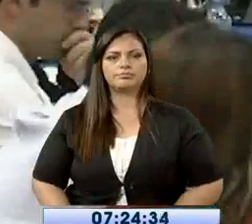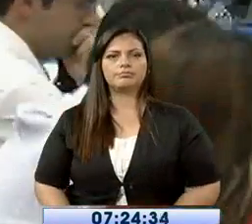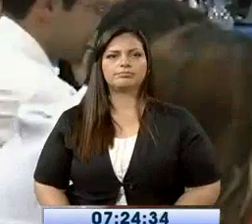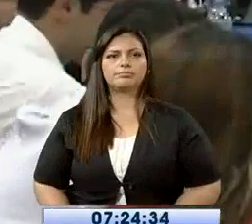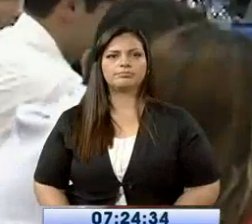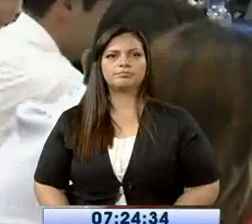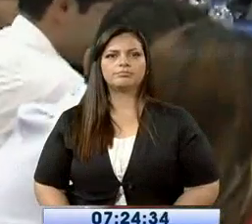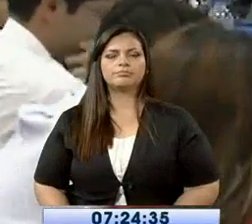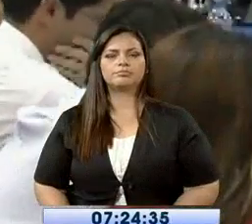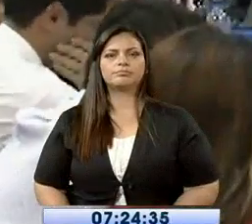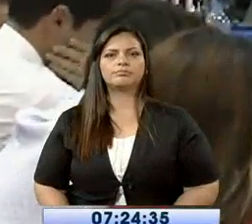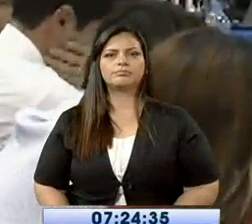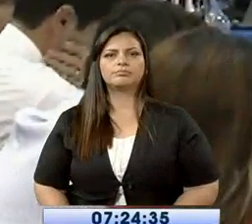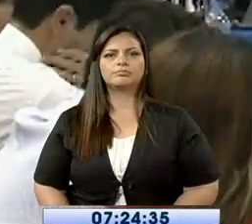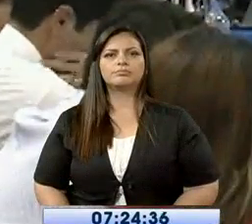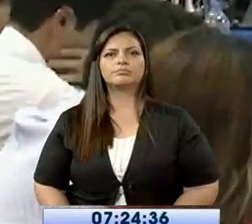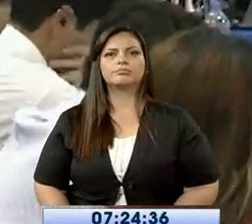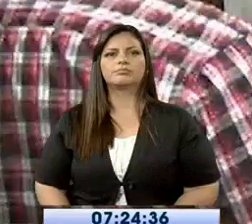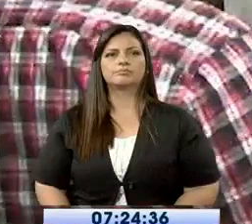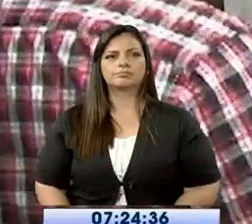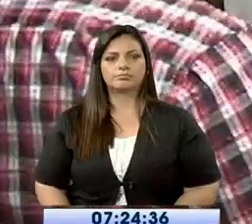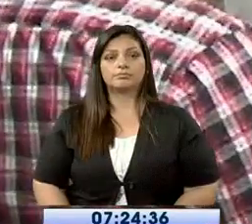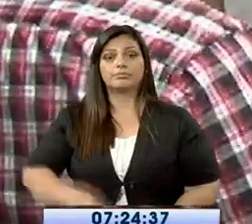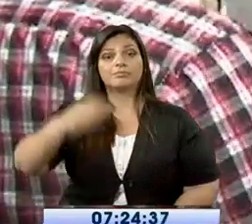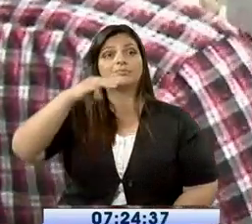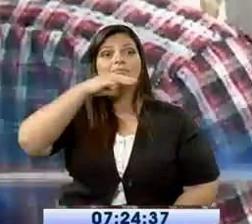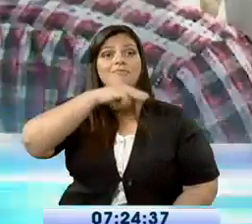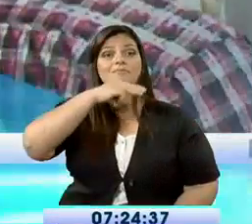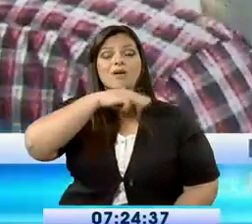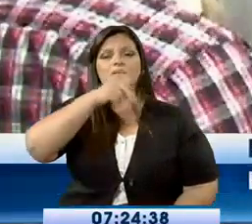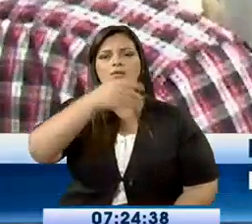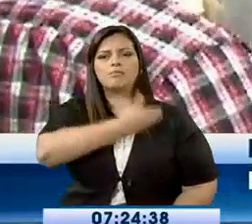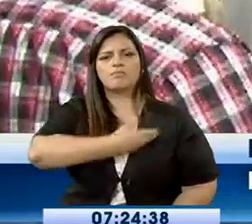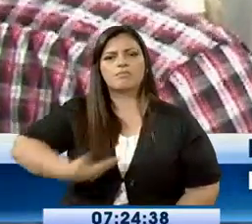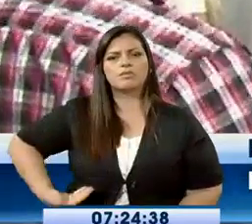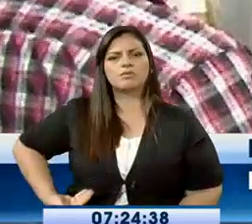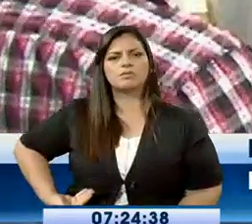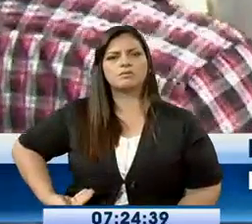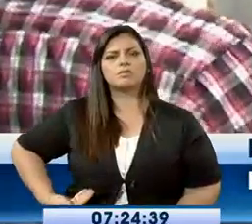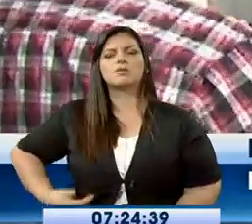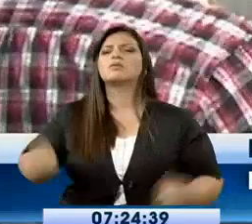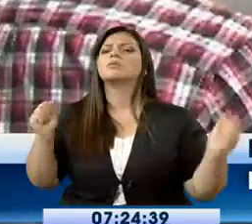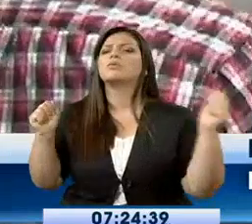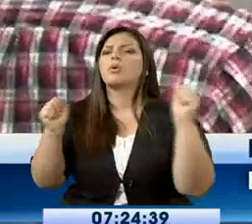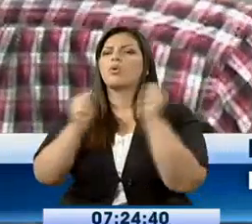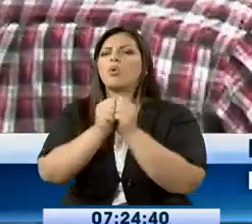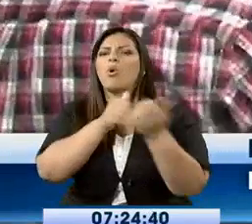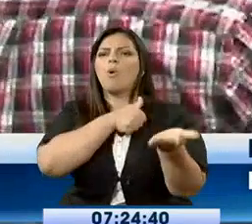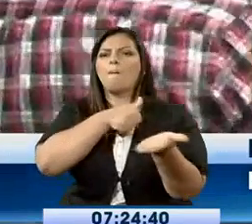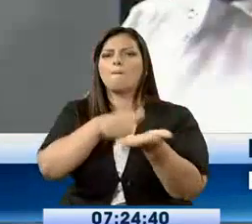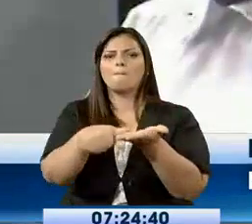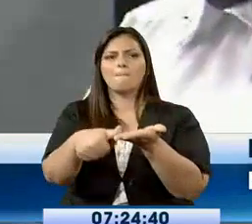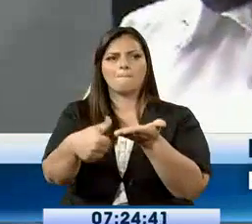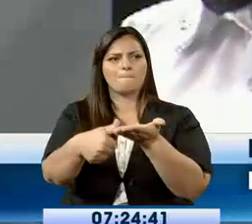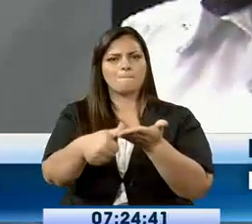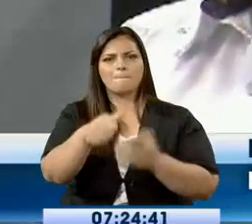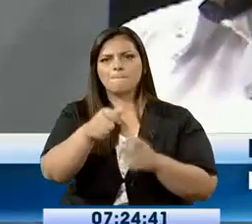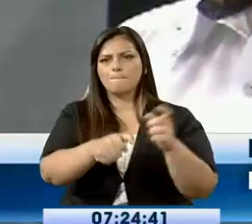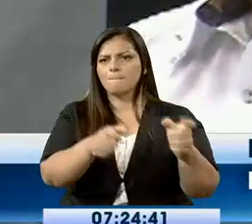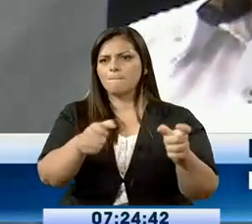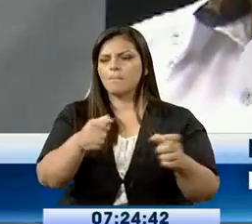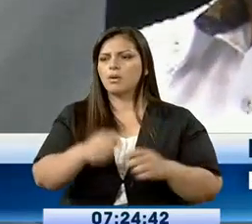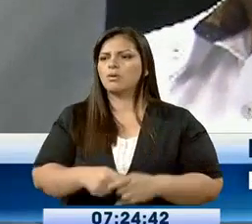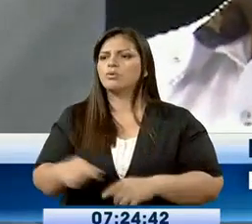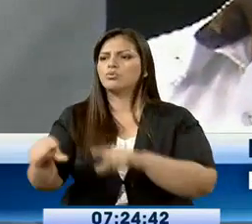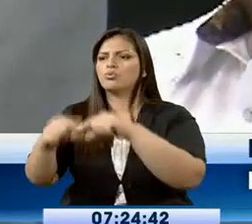El presidente de la República junto a ministro de Estados y representantes de medios de comunicación se refirió a varios temas en Manta, en